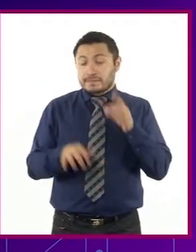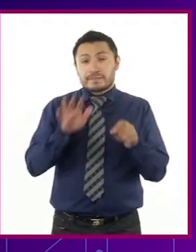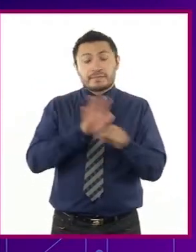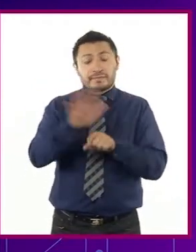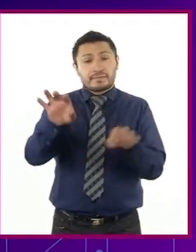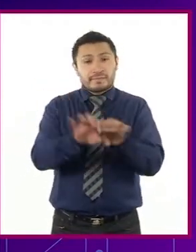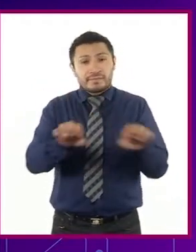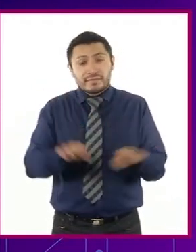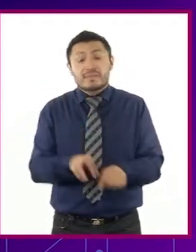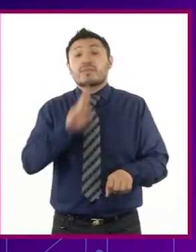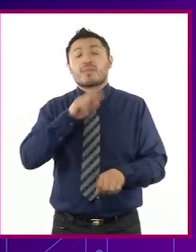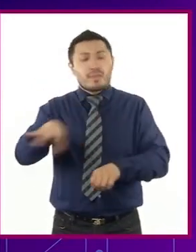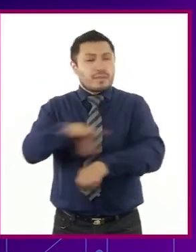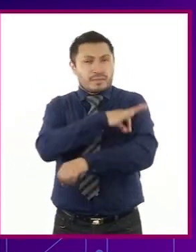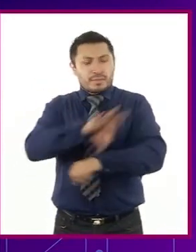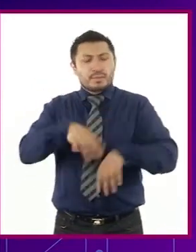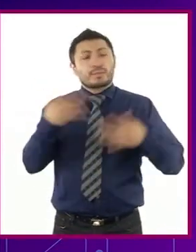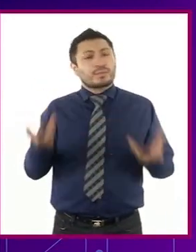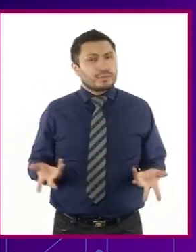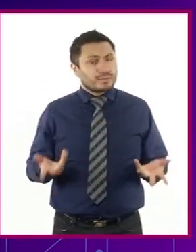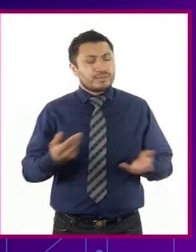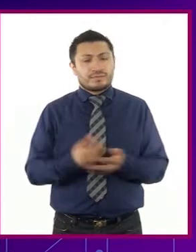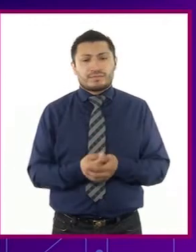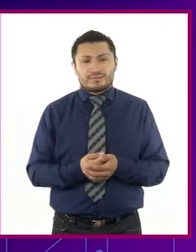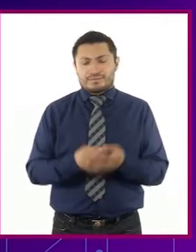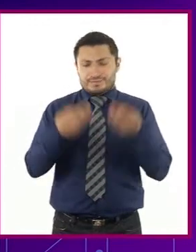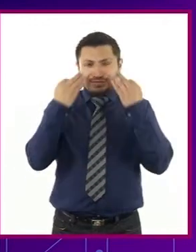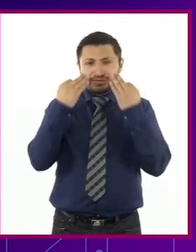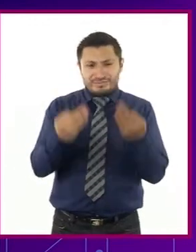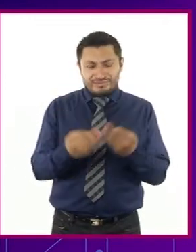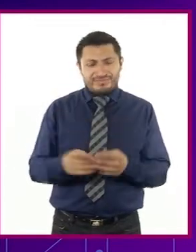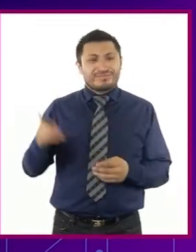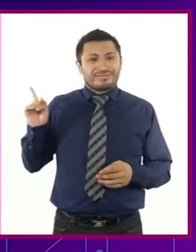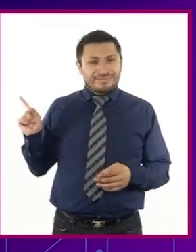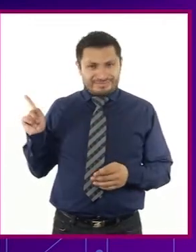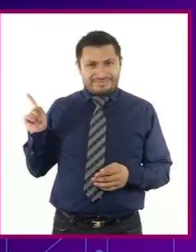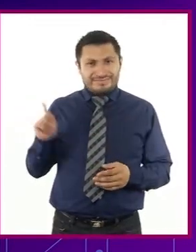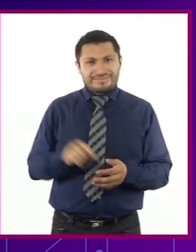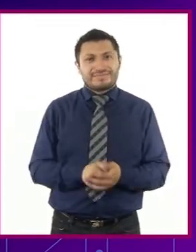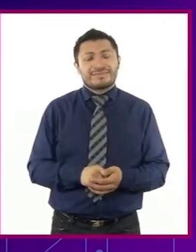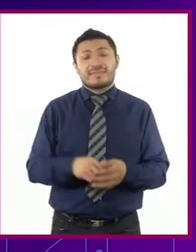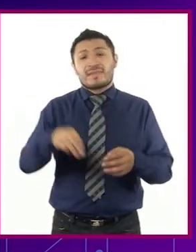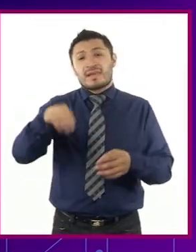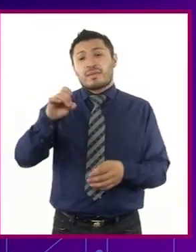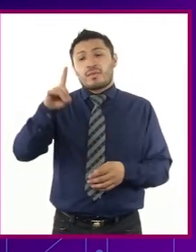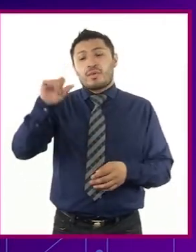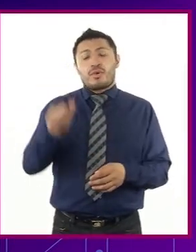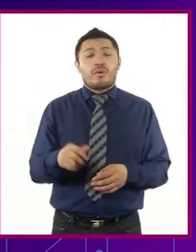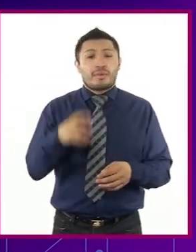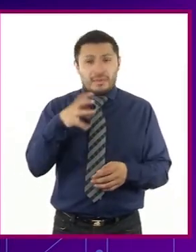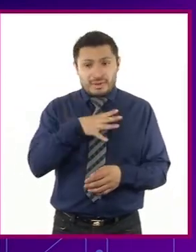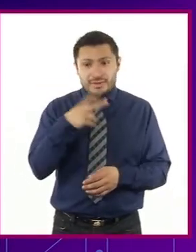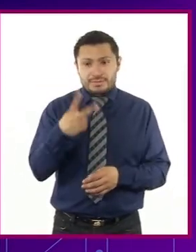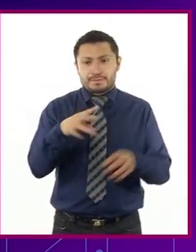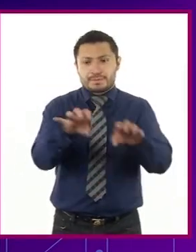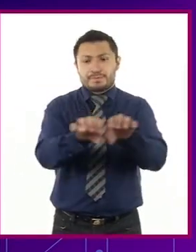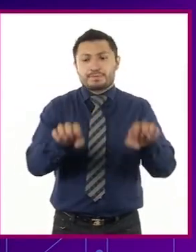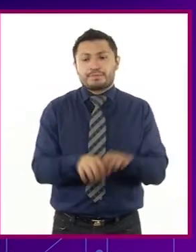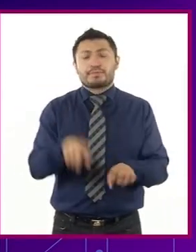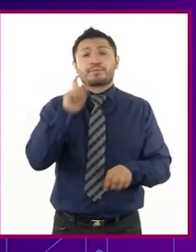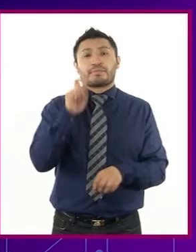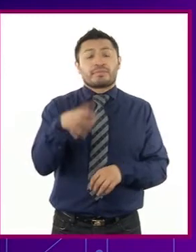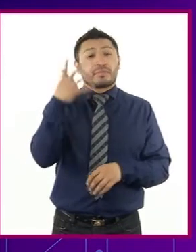mejor medición de ese objeto? Observamos, en este caso, que la moda para los datos de los dos equipos es